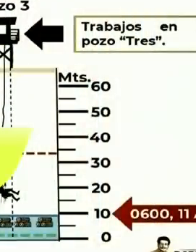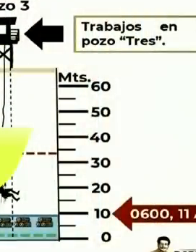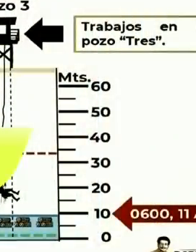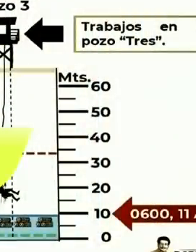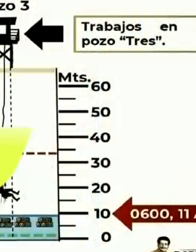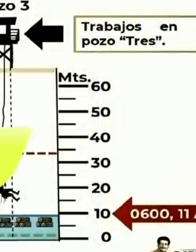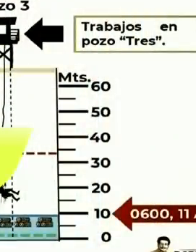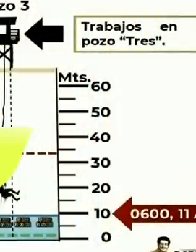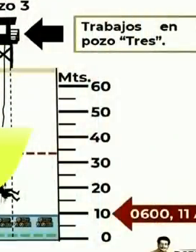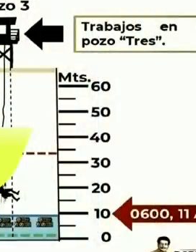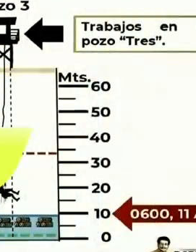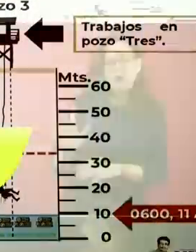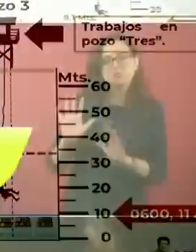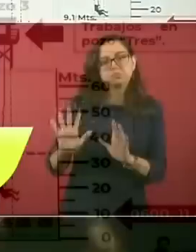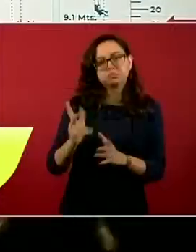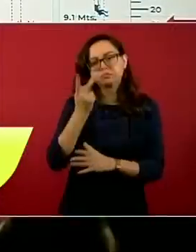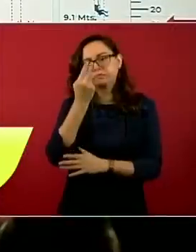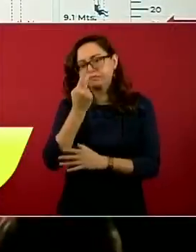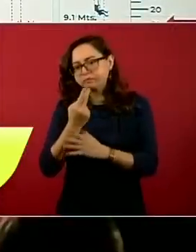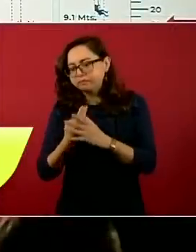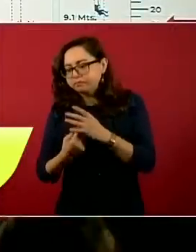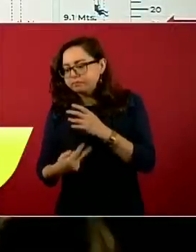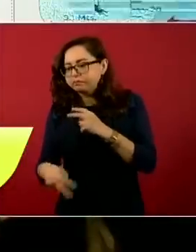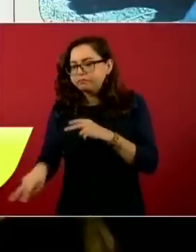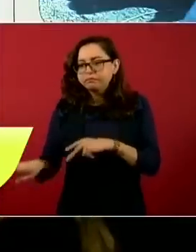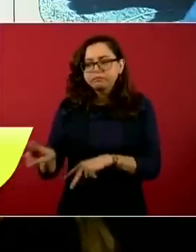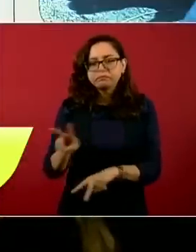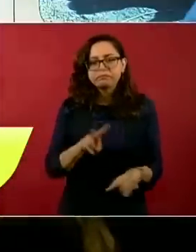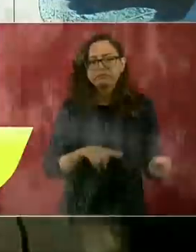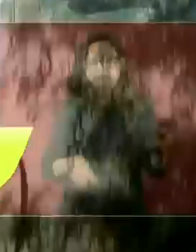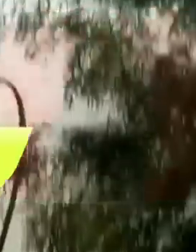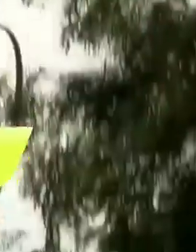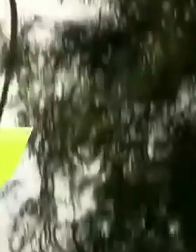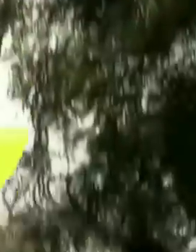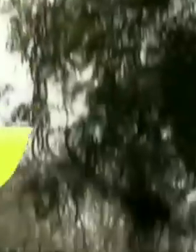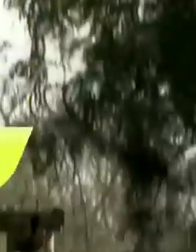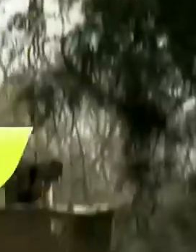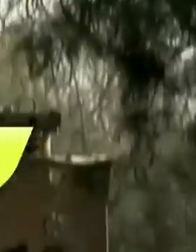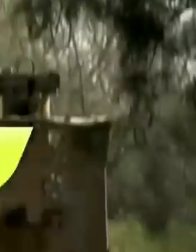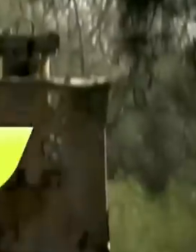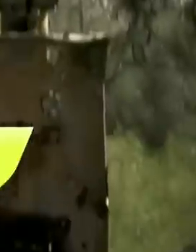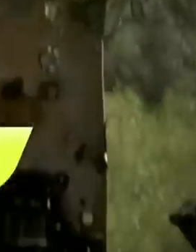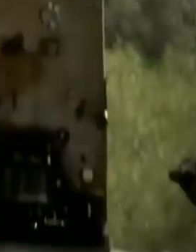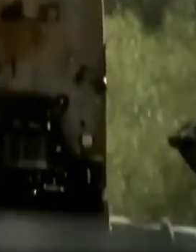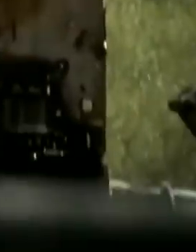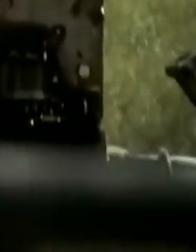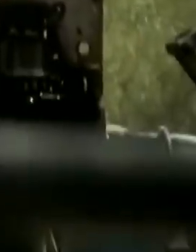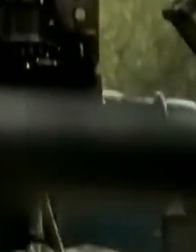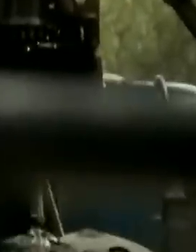como maderas y polines. Aún así, aseguró que los buzos van a seguir haciendo intentos para acceder a la mina.